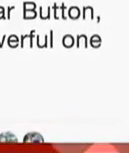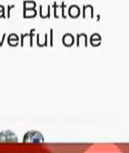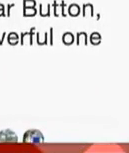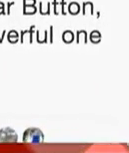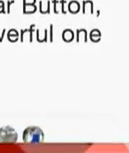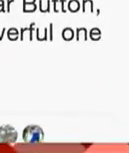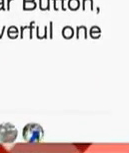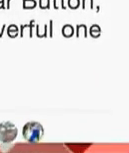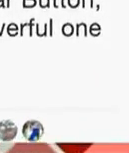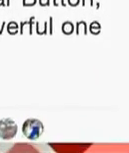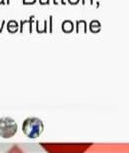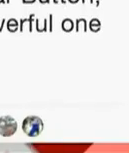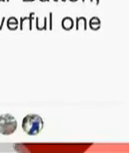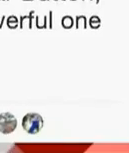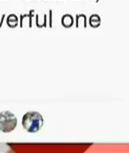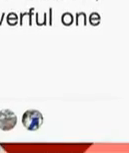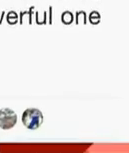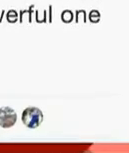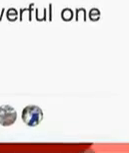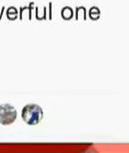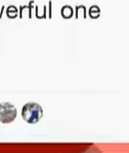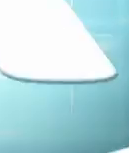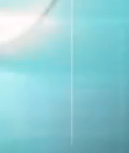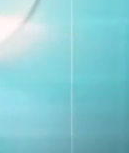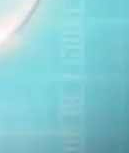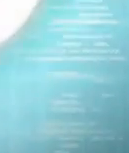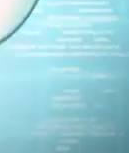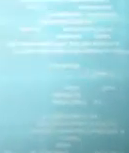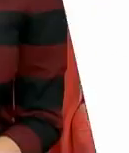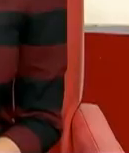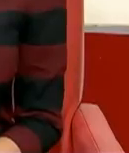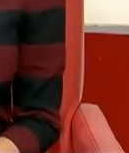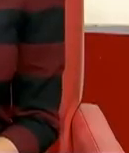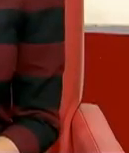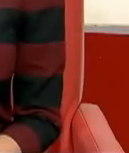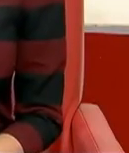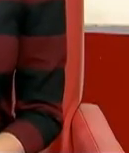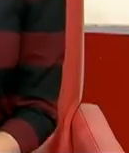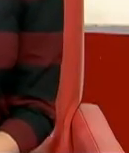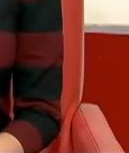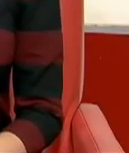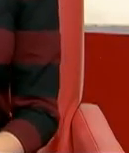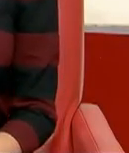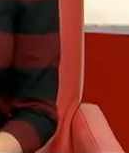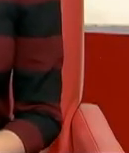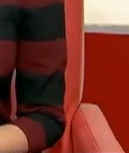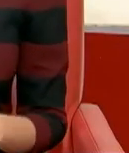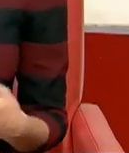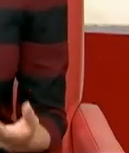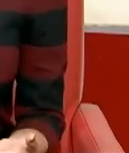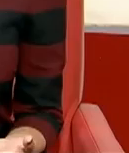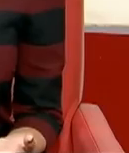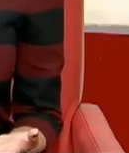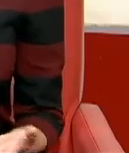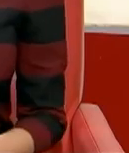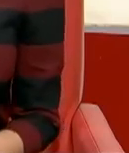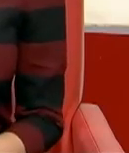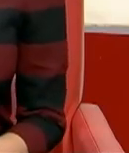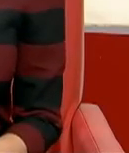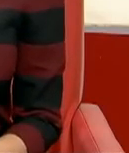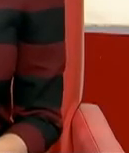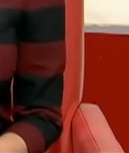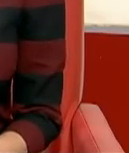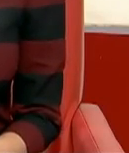decisiones. Dijeron que trabajan duro para mantener la imparcialidad con el interés público en mente. Esto también, pues, por